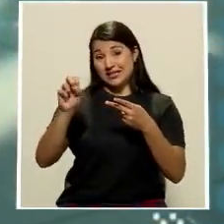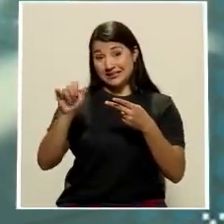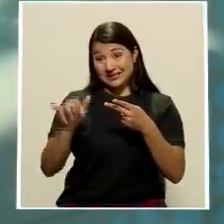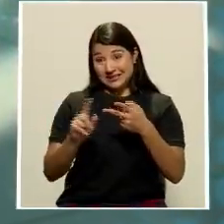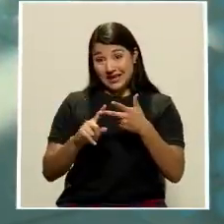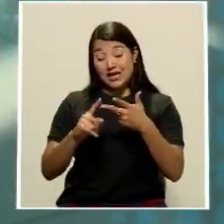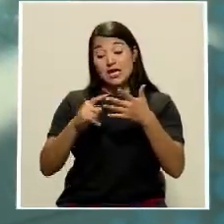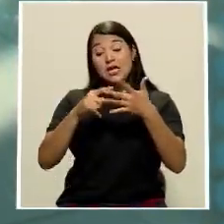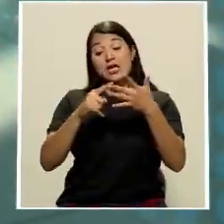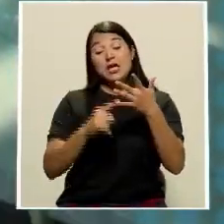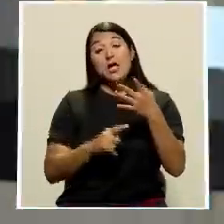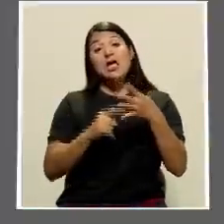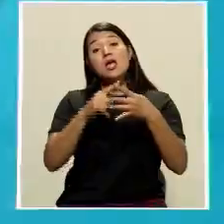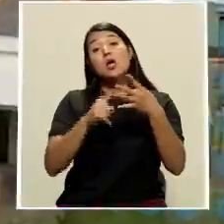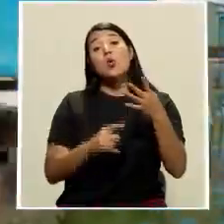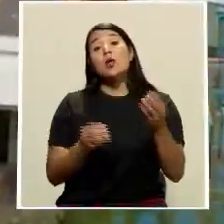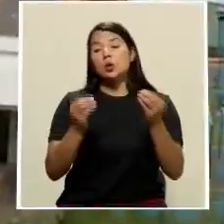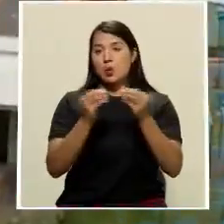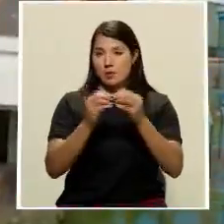podrán ingresar a Costa Rica.